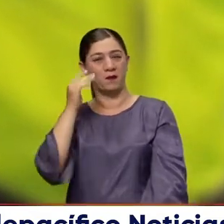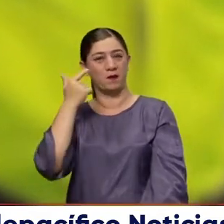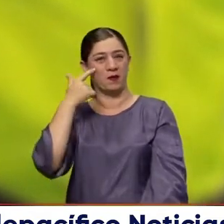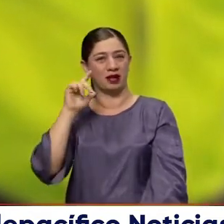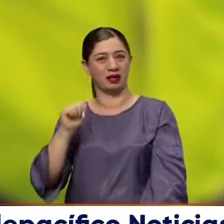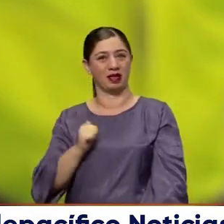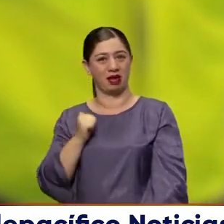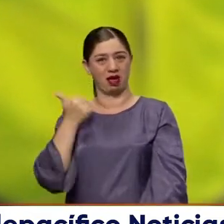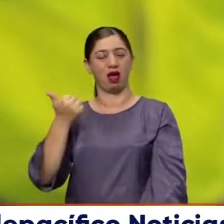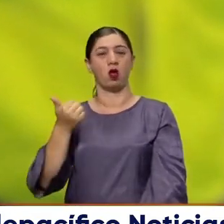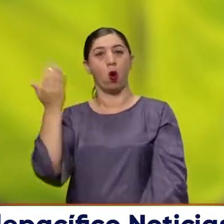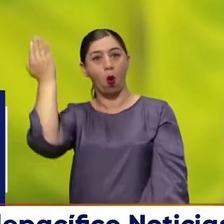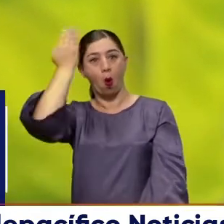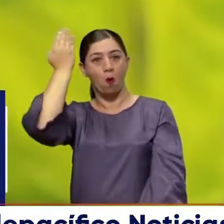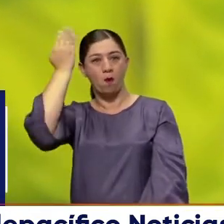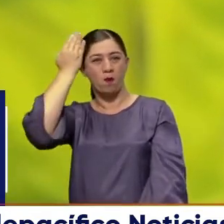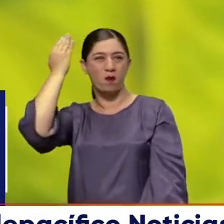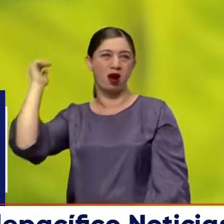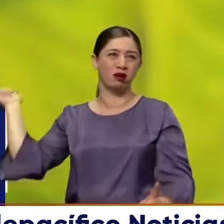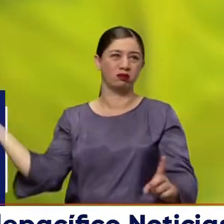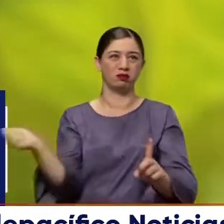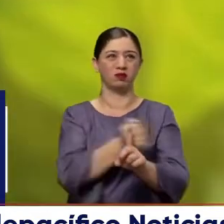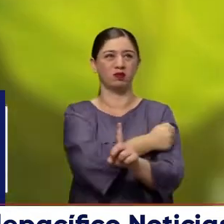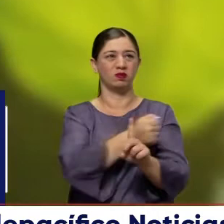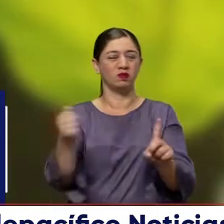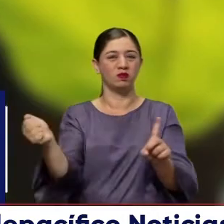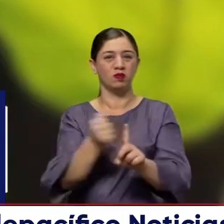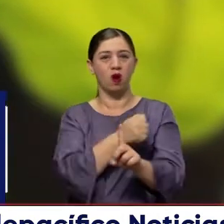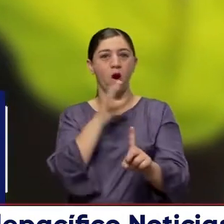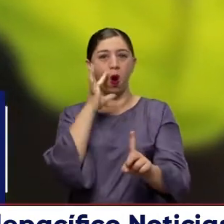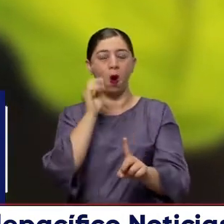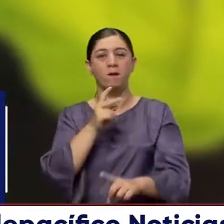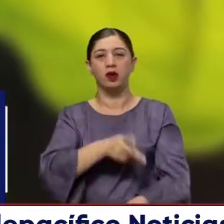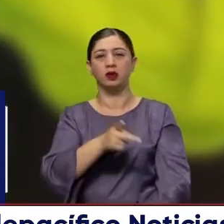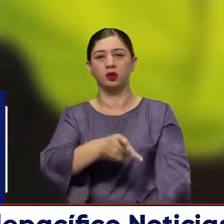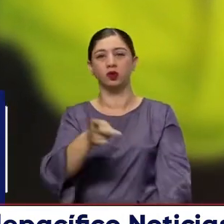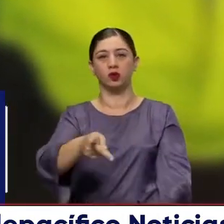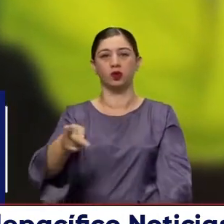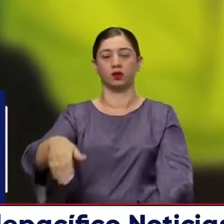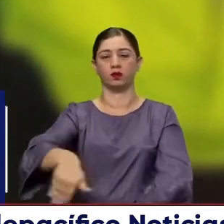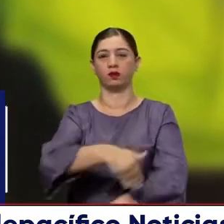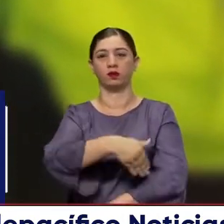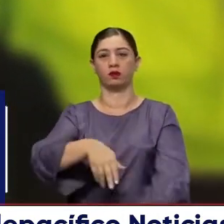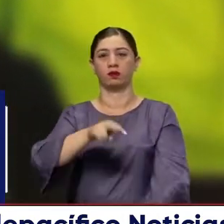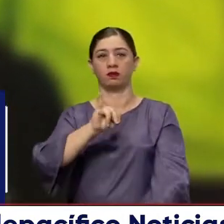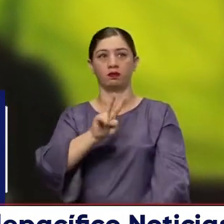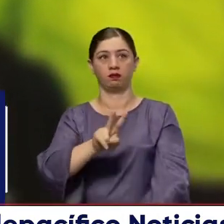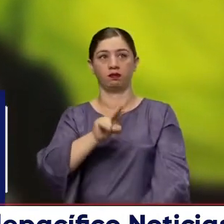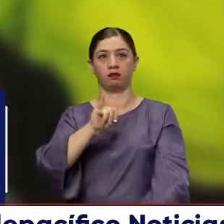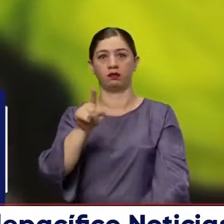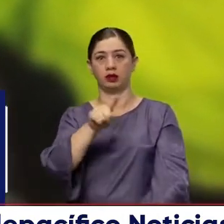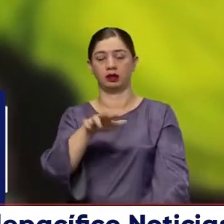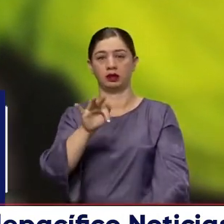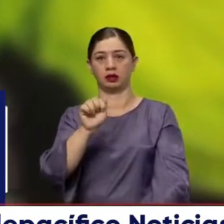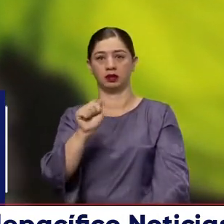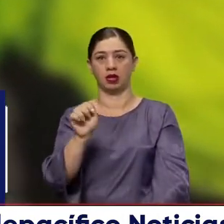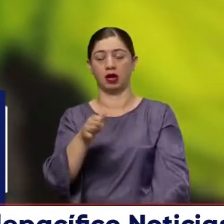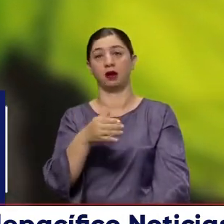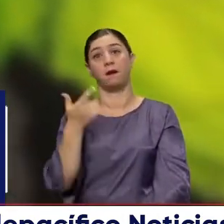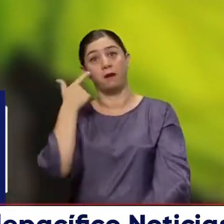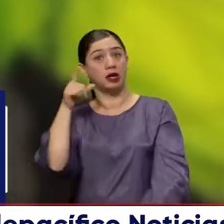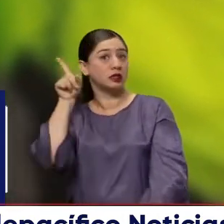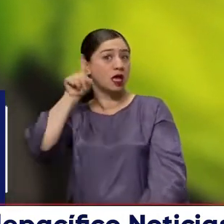de atacar con un palo, puños y patadas a un hombre que transitaba por las calles del barrio Vistahermosa de Cali en aparente estado de